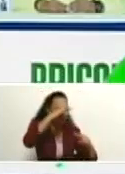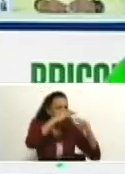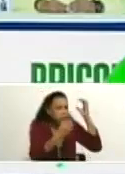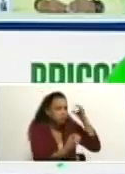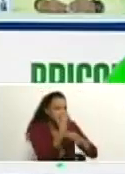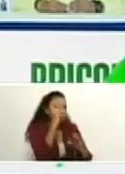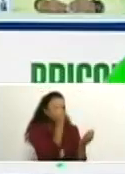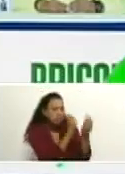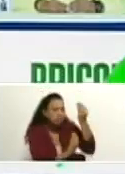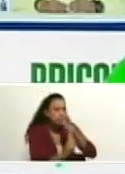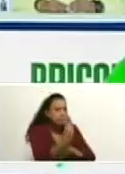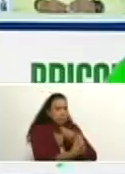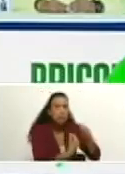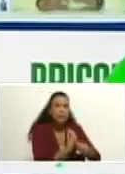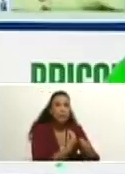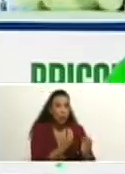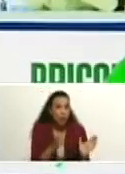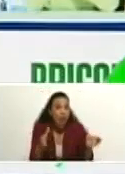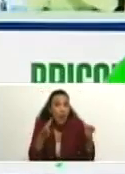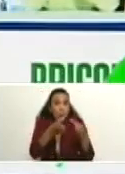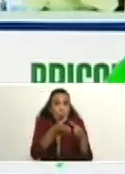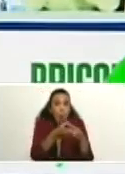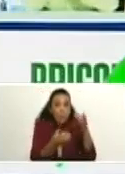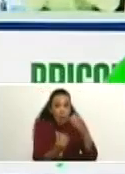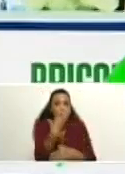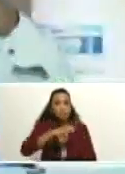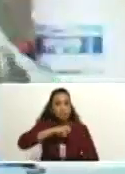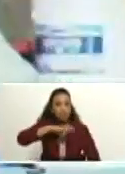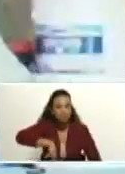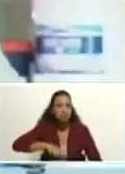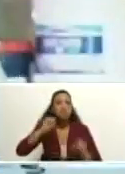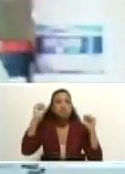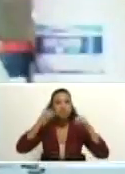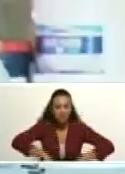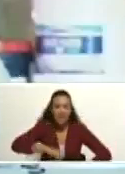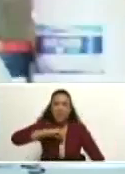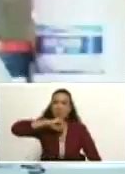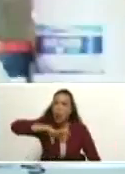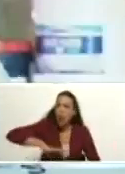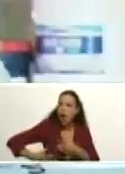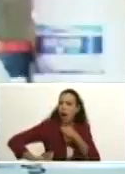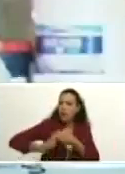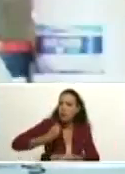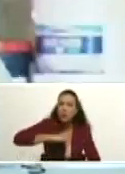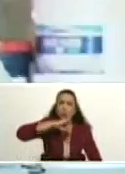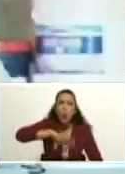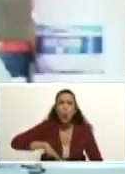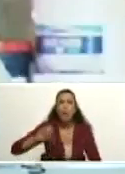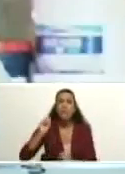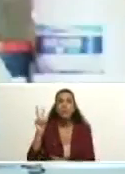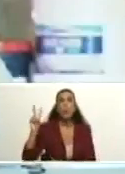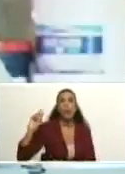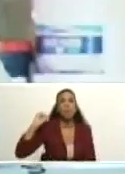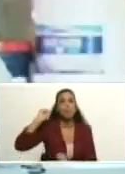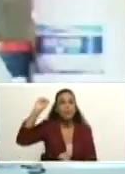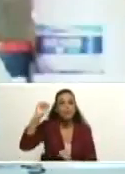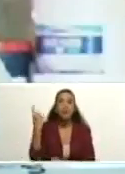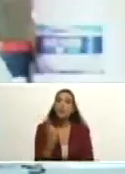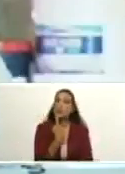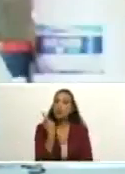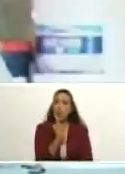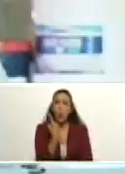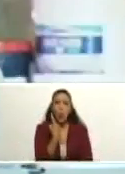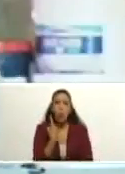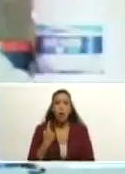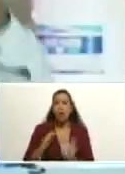Y nosotros estamos del lado correcto de la historia. Y Venezuela lo que va es para adelante. Y nada ni nadie